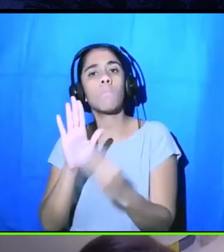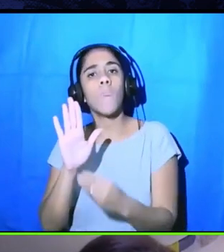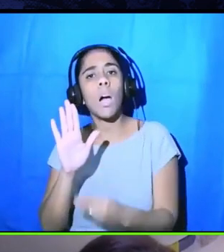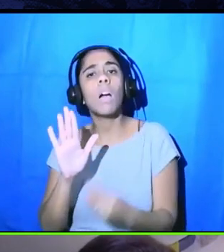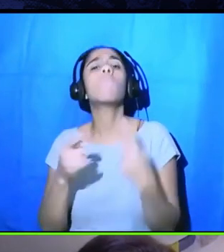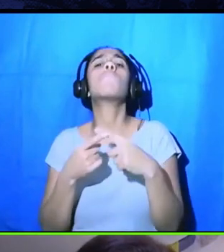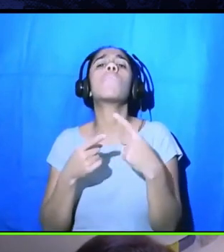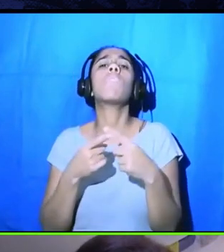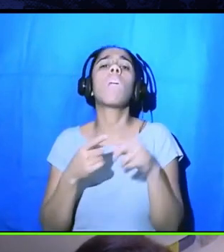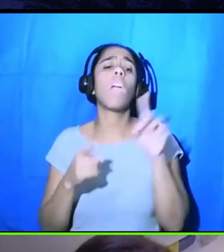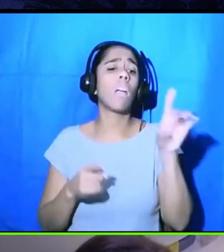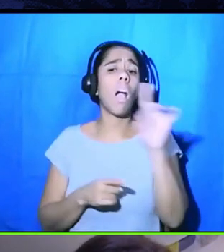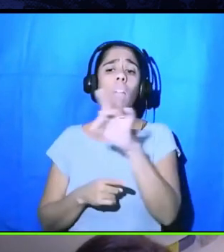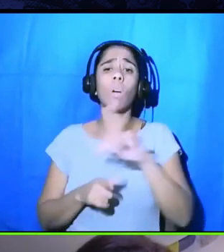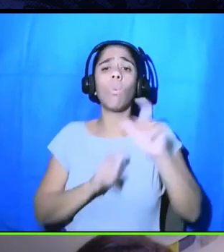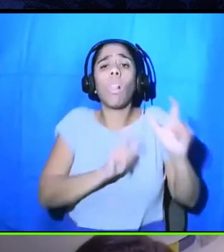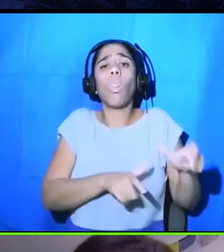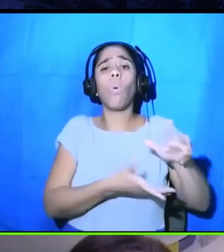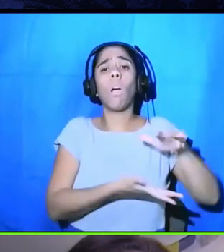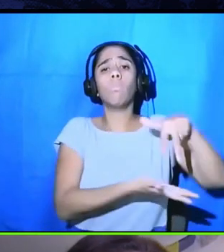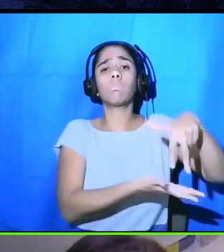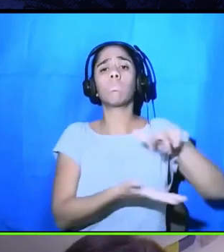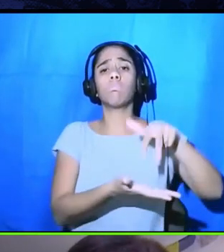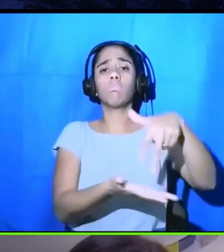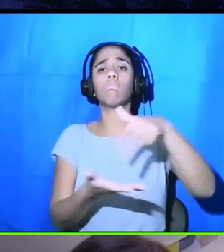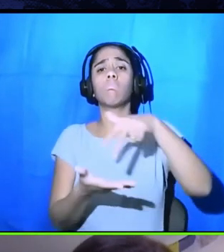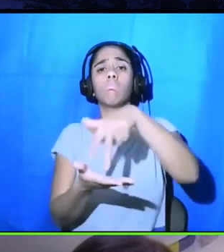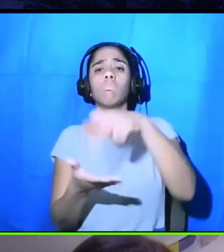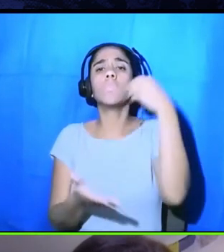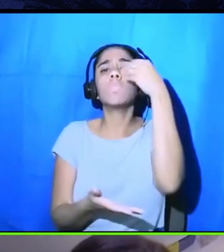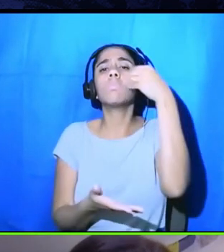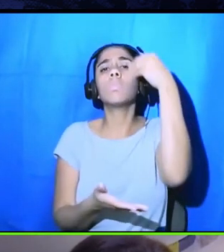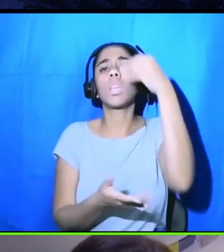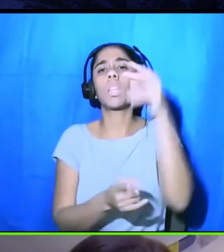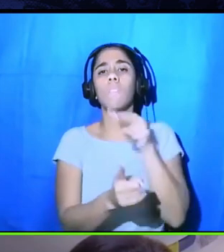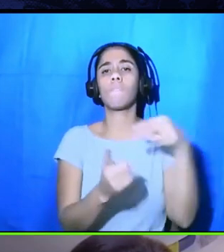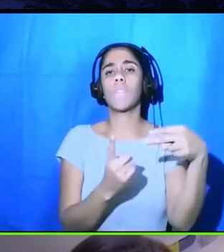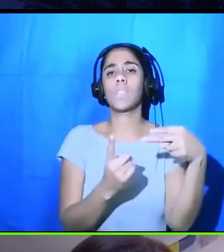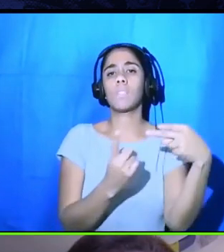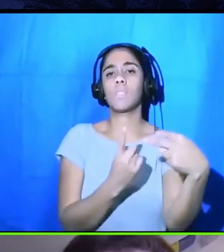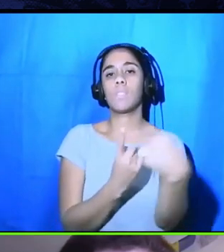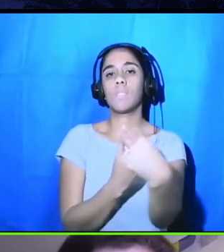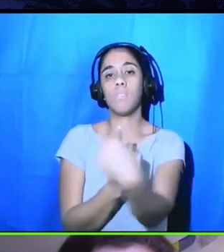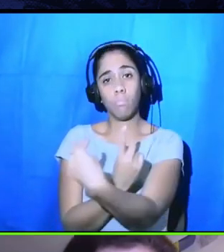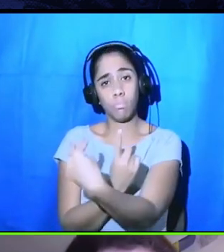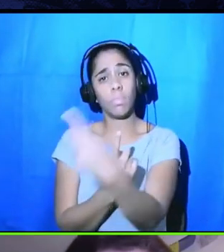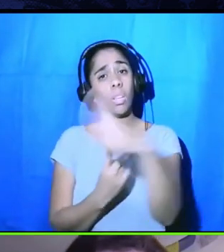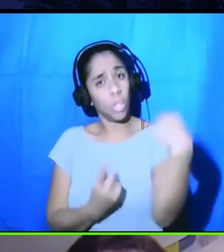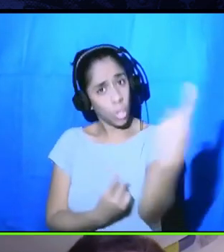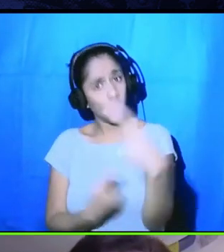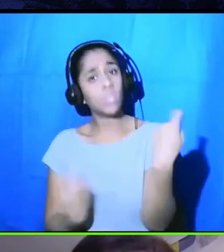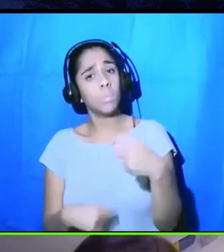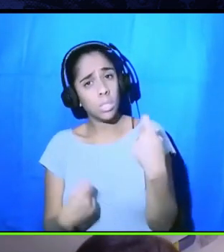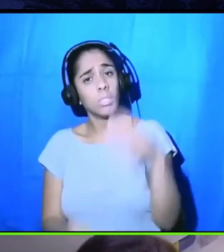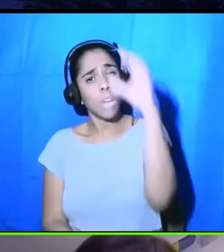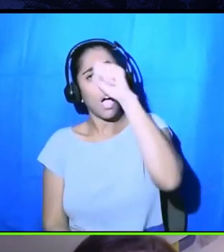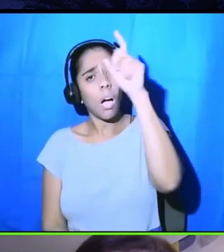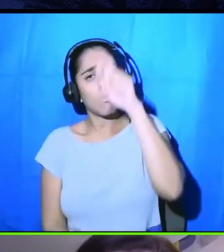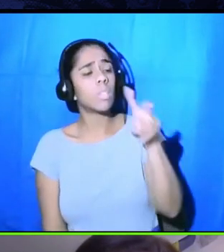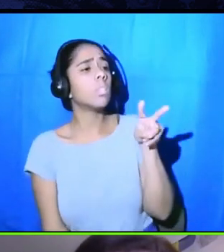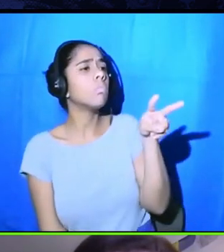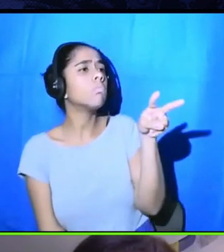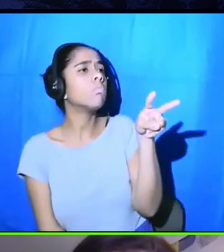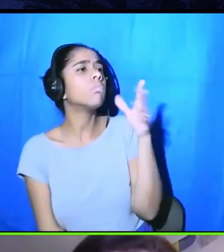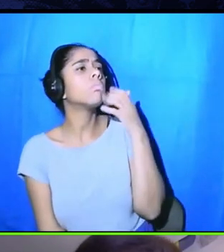y es importante que aprendamos a abrir espacio para que quienes hablan lo hagan en el fondo